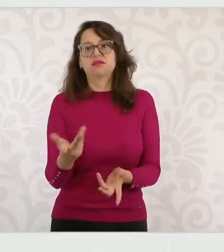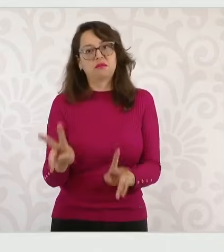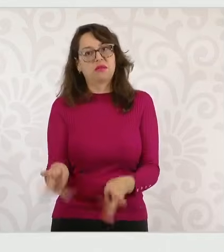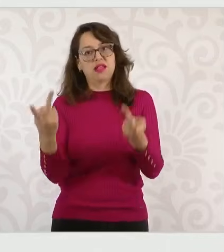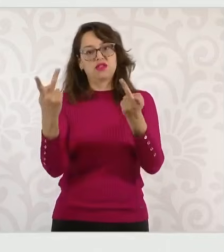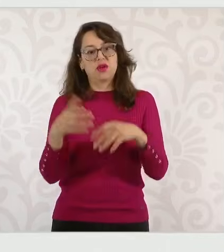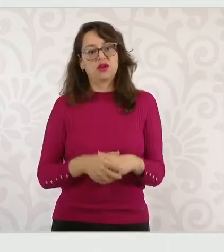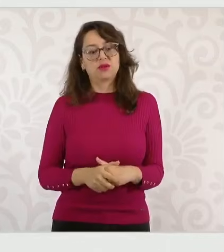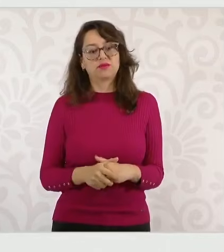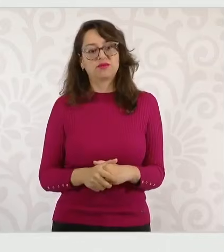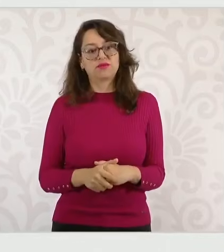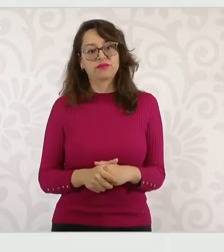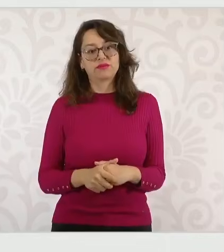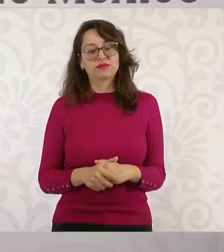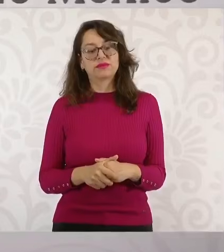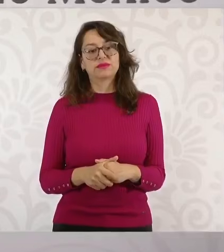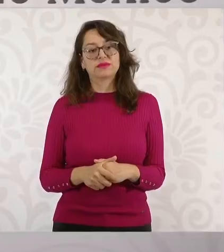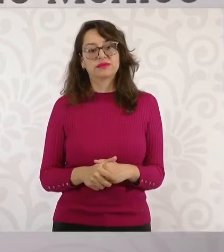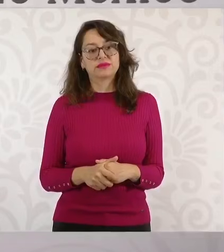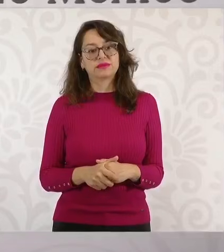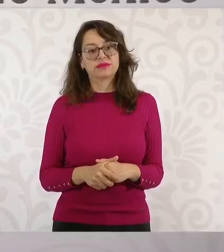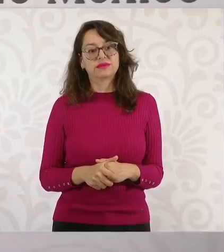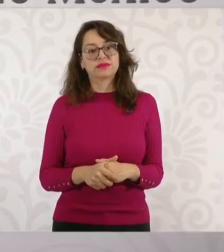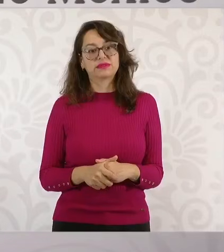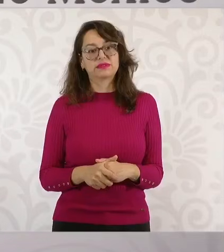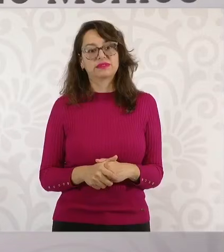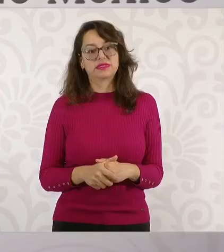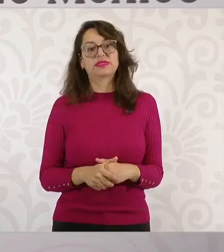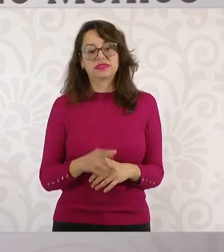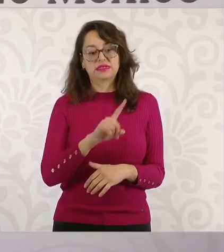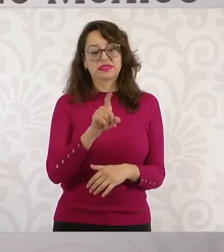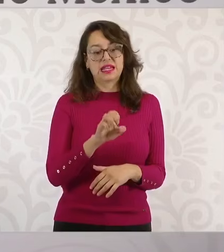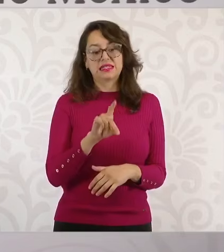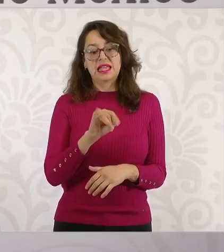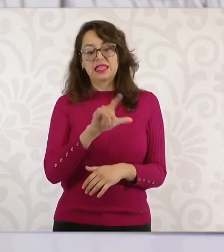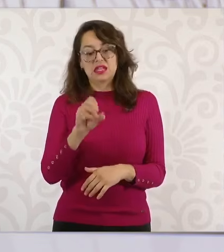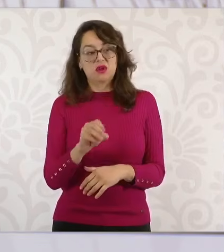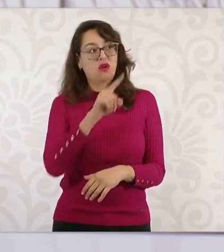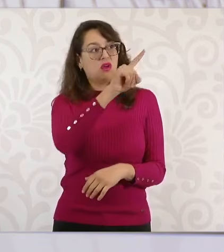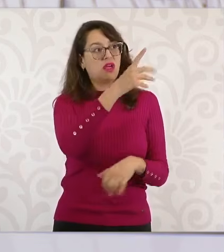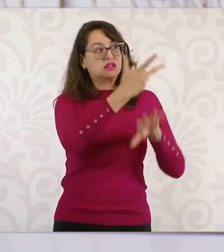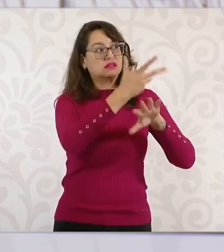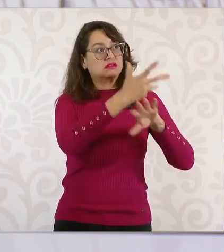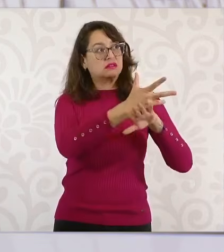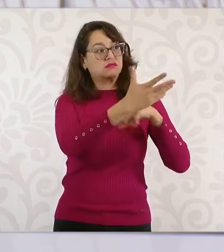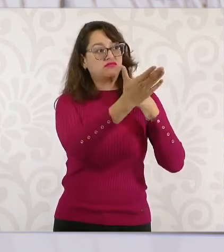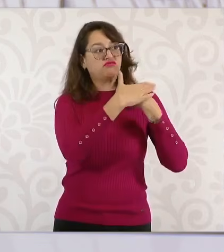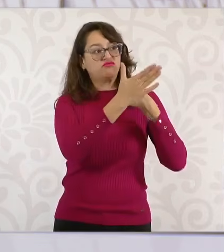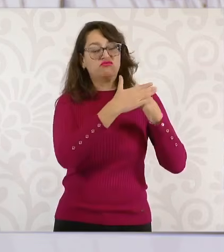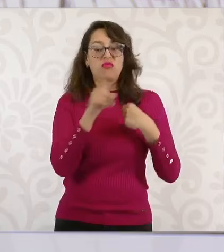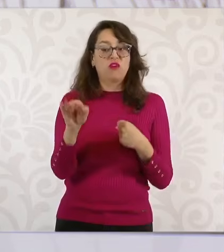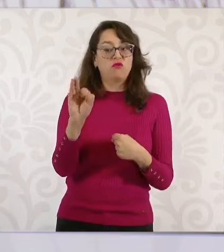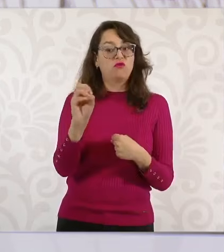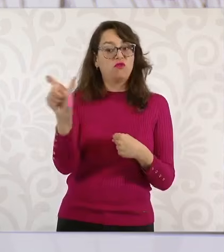No, más bien, que Fox vendió la elección. Si Zedillo vendió la elección a Estados Unidos para que